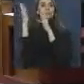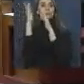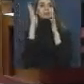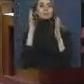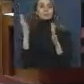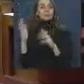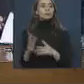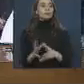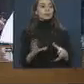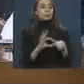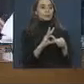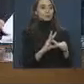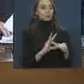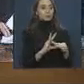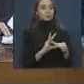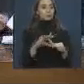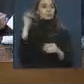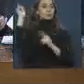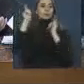Muchas gracias.